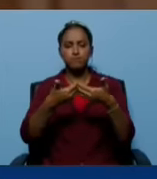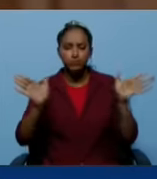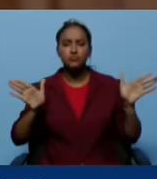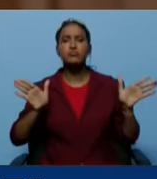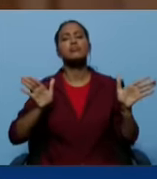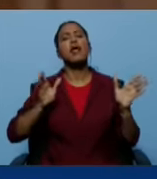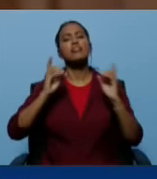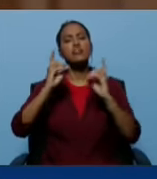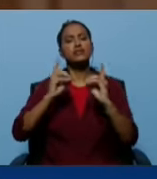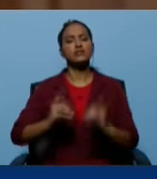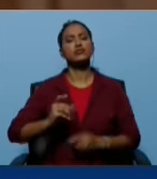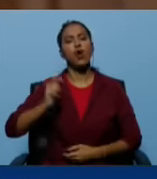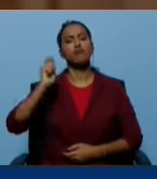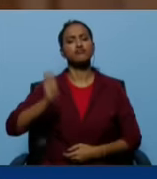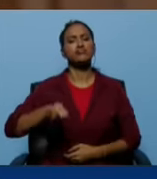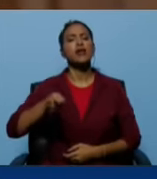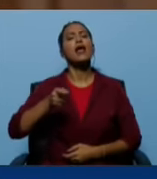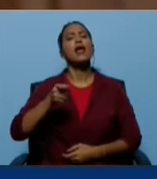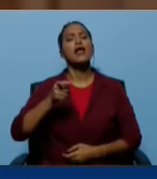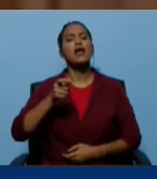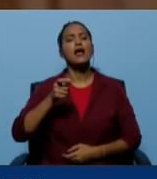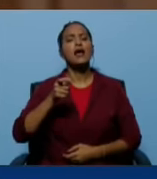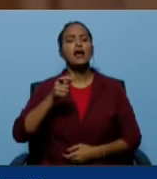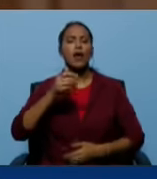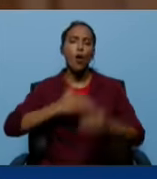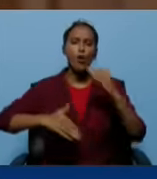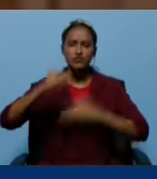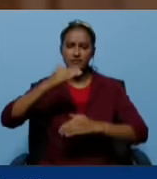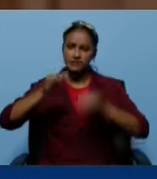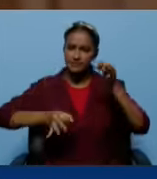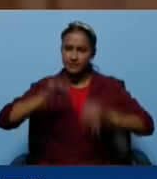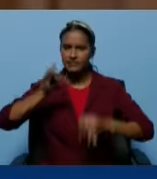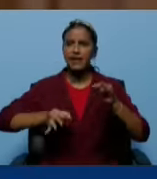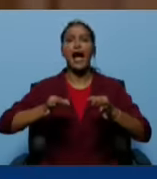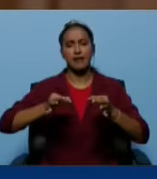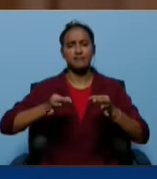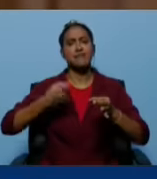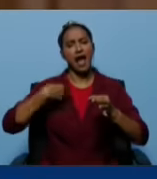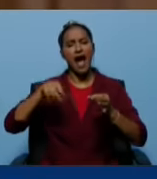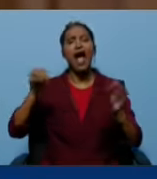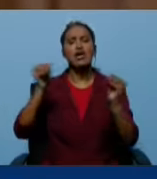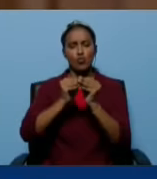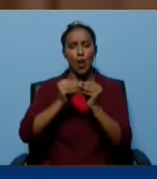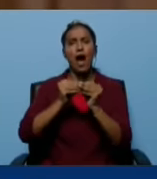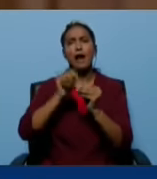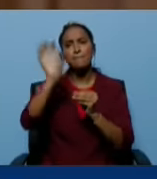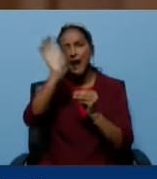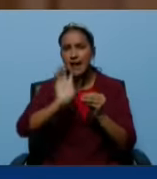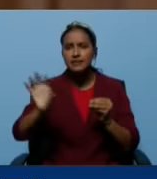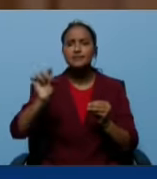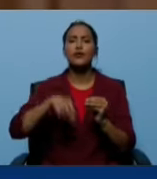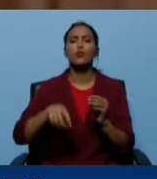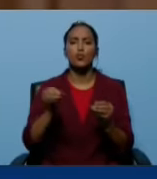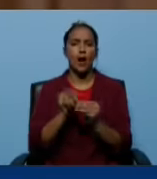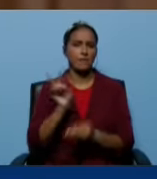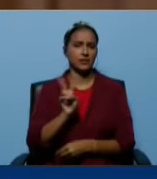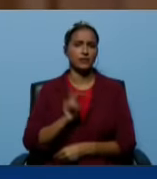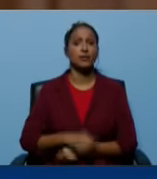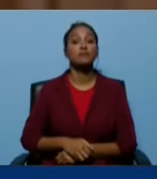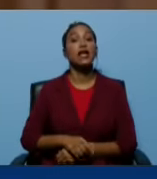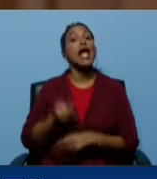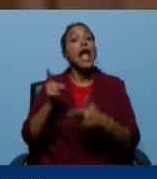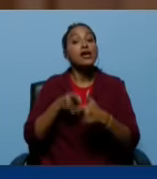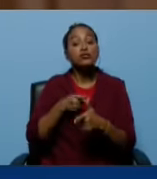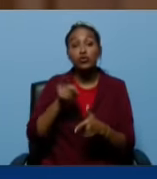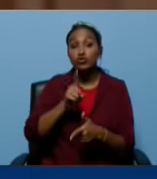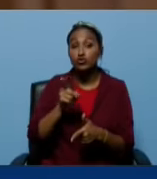son al mismo tiempo parte de un sistema de republicanidad. Hay que resaltar que el hecho de que el presidente de la República, que además, no olvidemos,